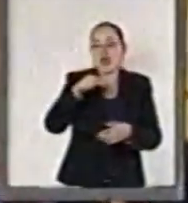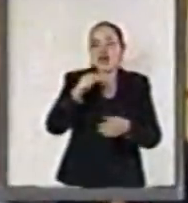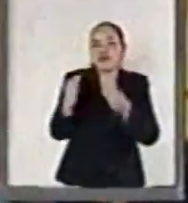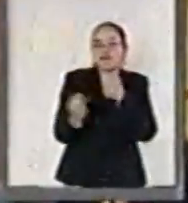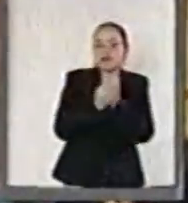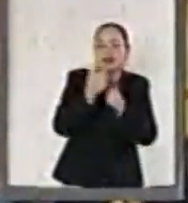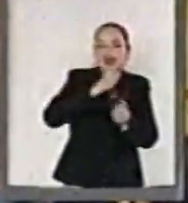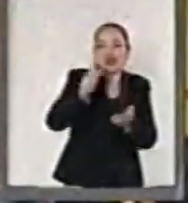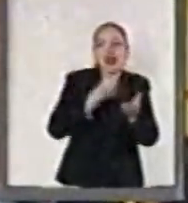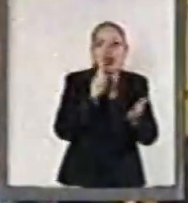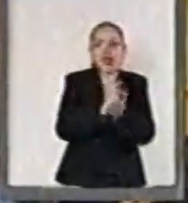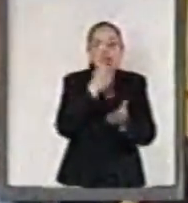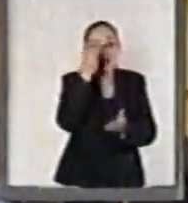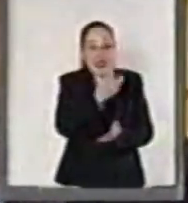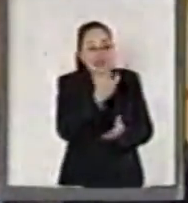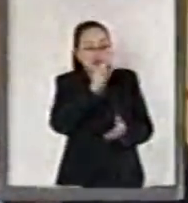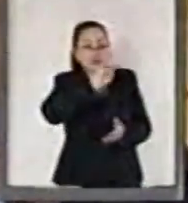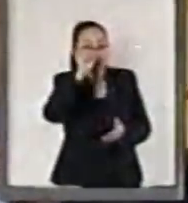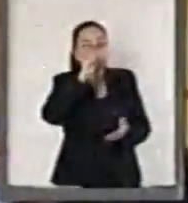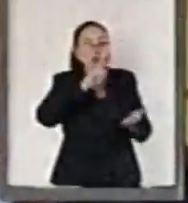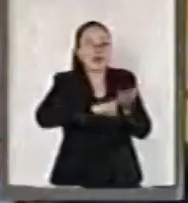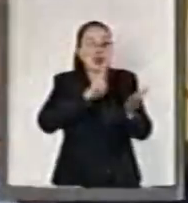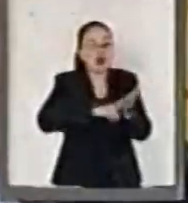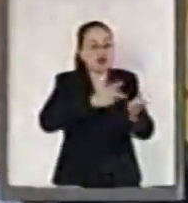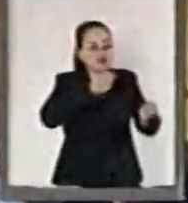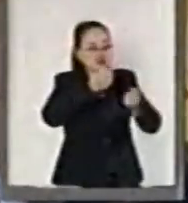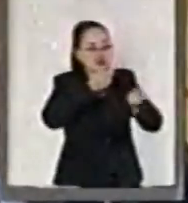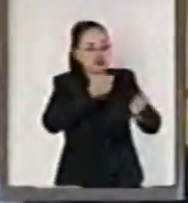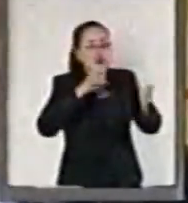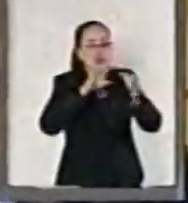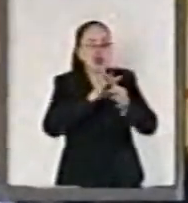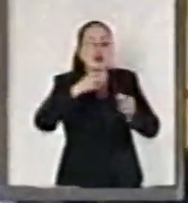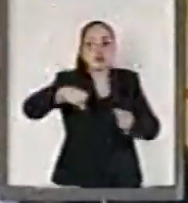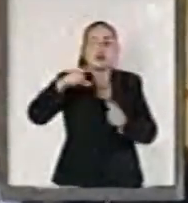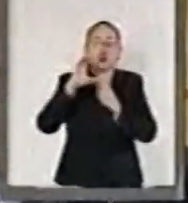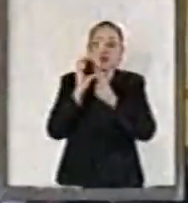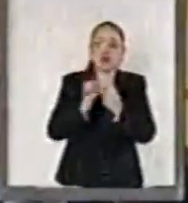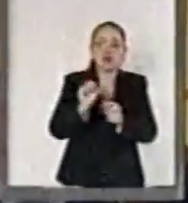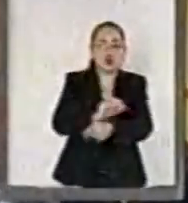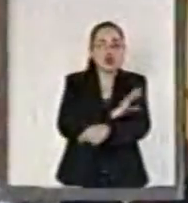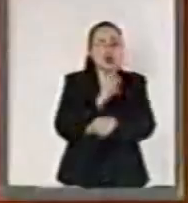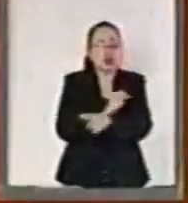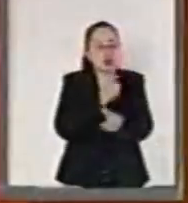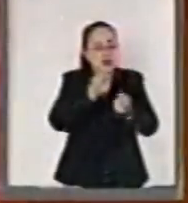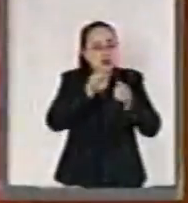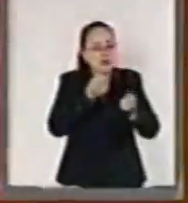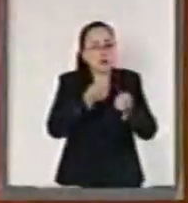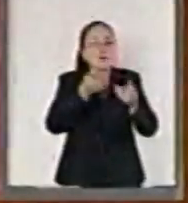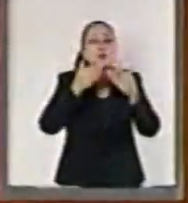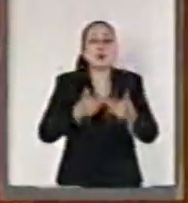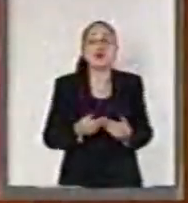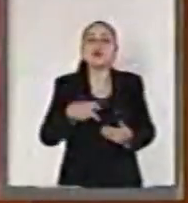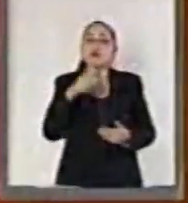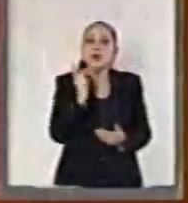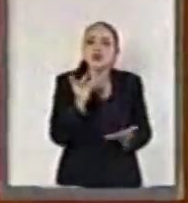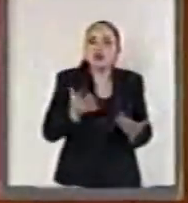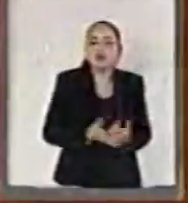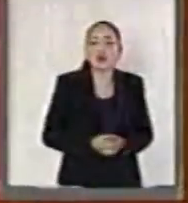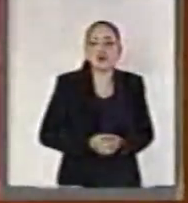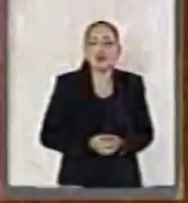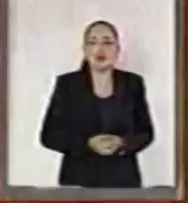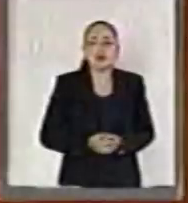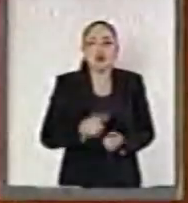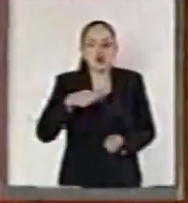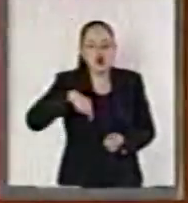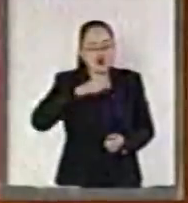aplique esta insensata regulación de la Comisión Reguladora de Energía. Pero estamos proponiendo